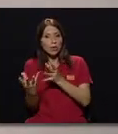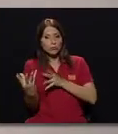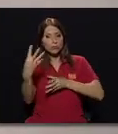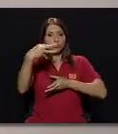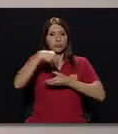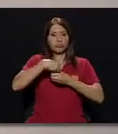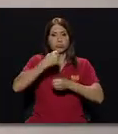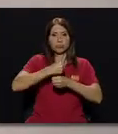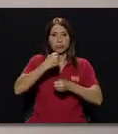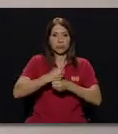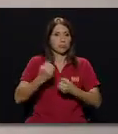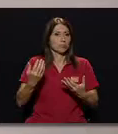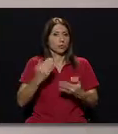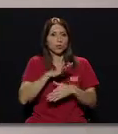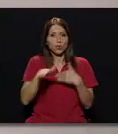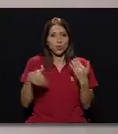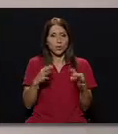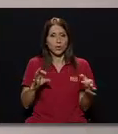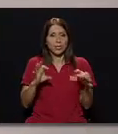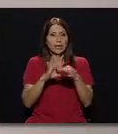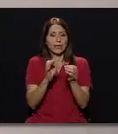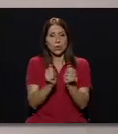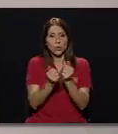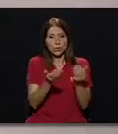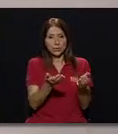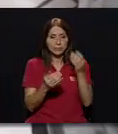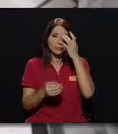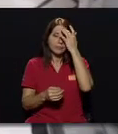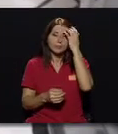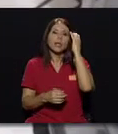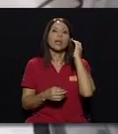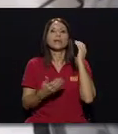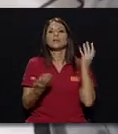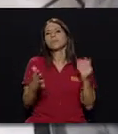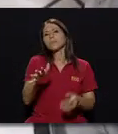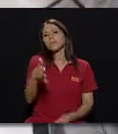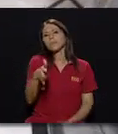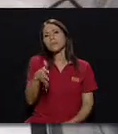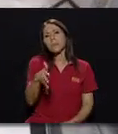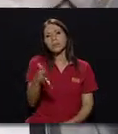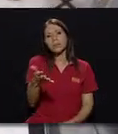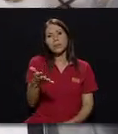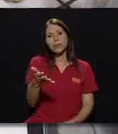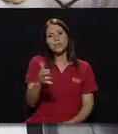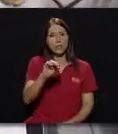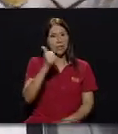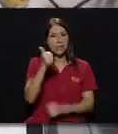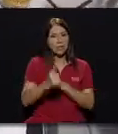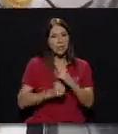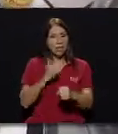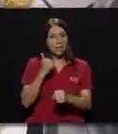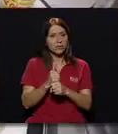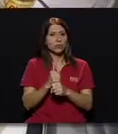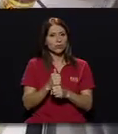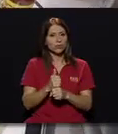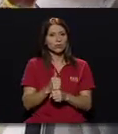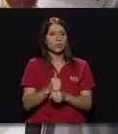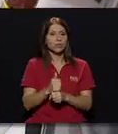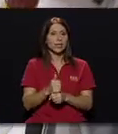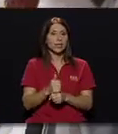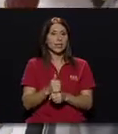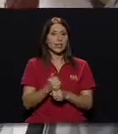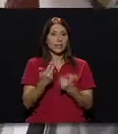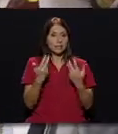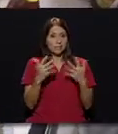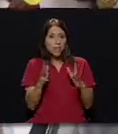involucra en el trabajo, en todo lo que tiene que ver con la apicultura. Llevamos aproximadamente unos 10 años